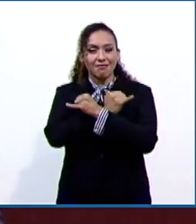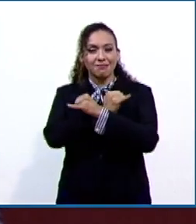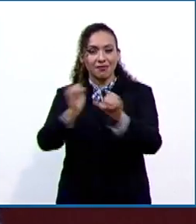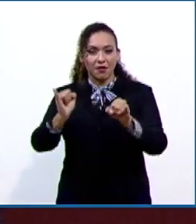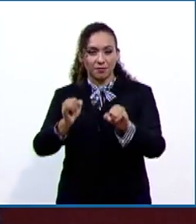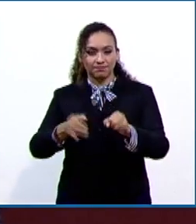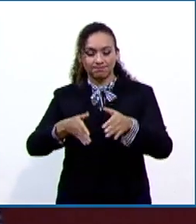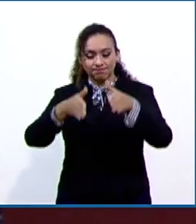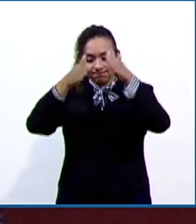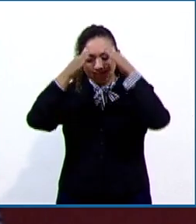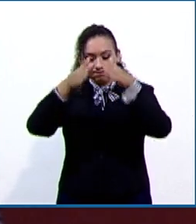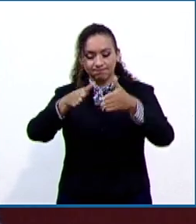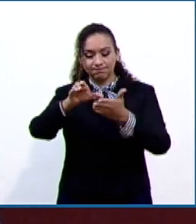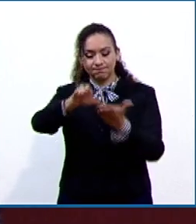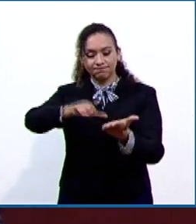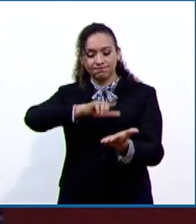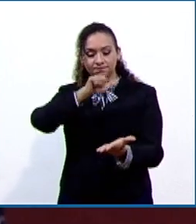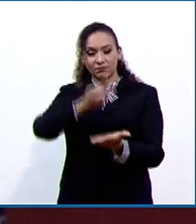independiente, y lo subrayo,